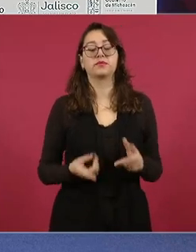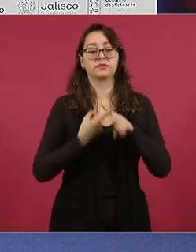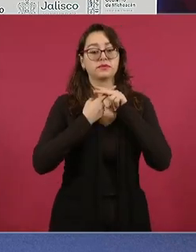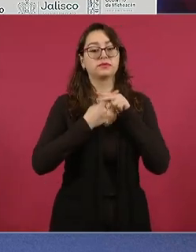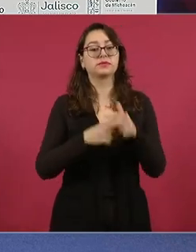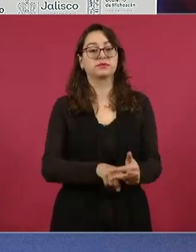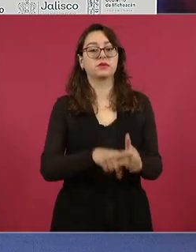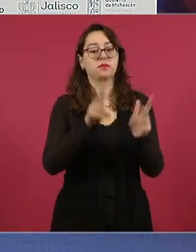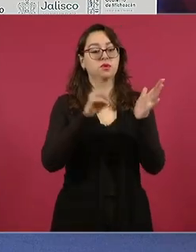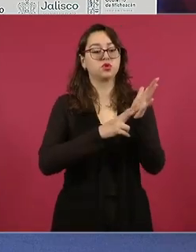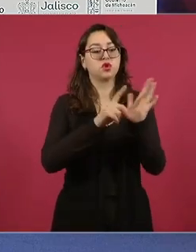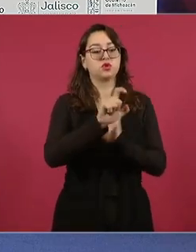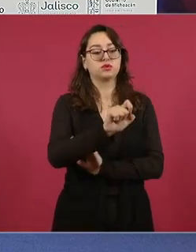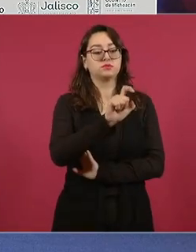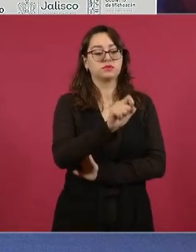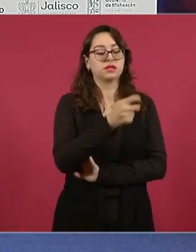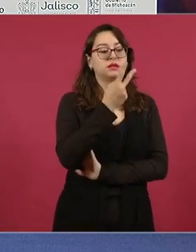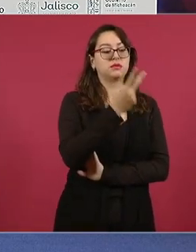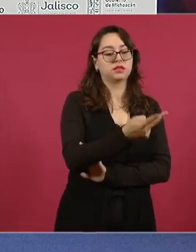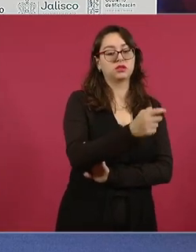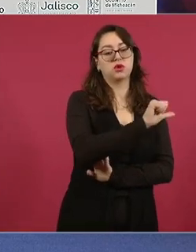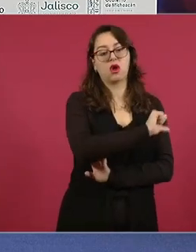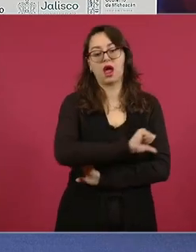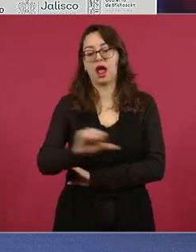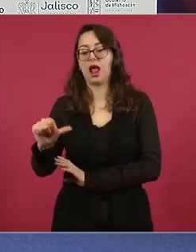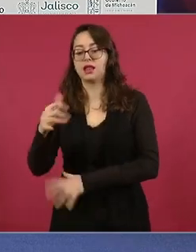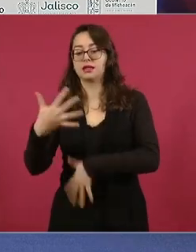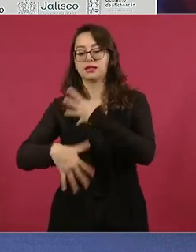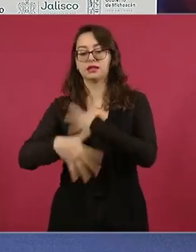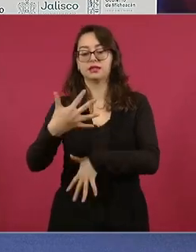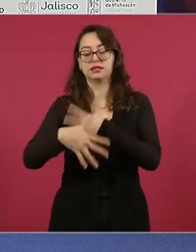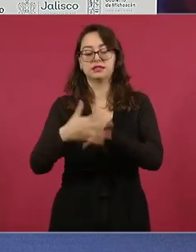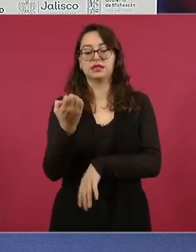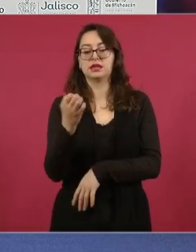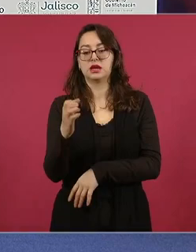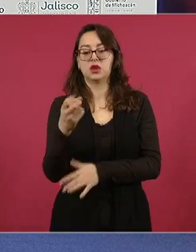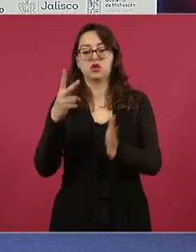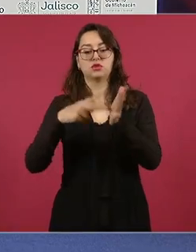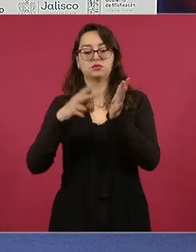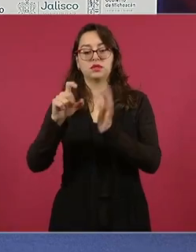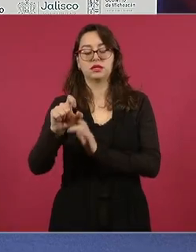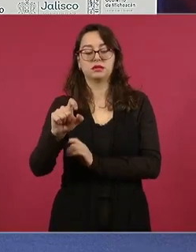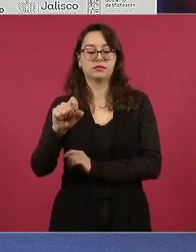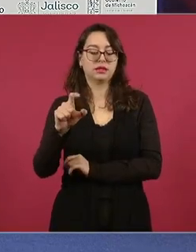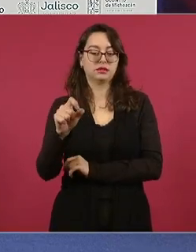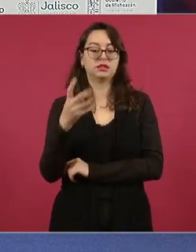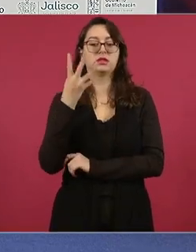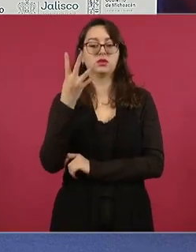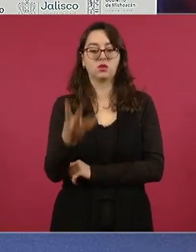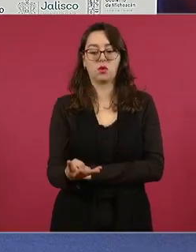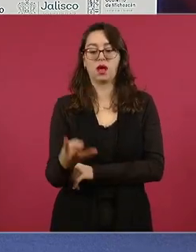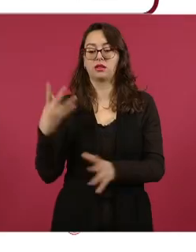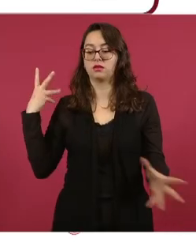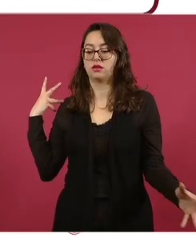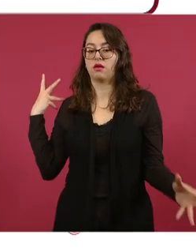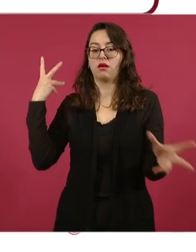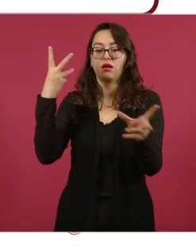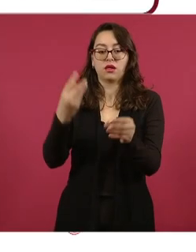en marzo que inició al 15 de enero de este año, se llevan